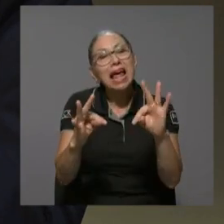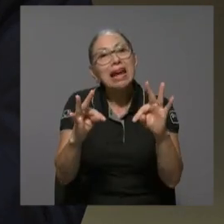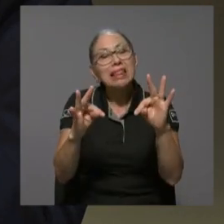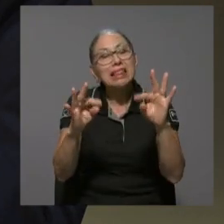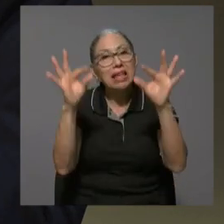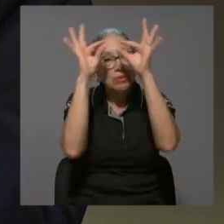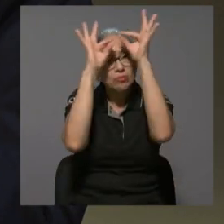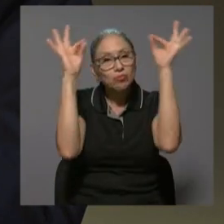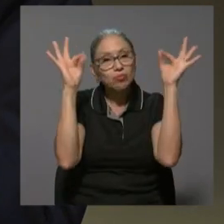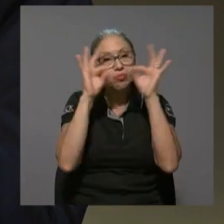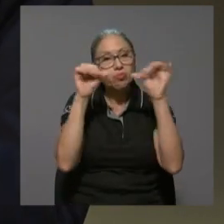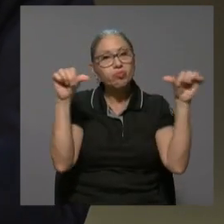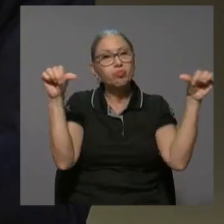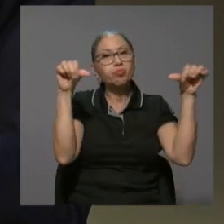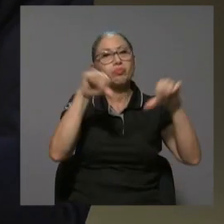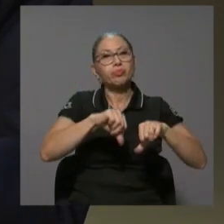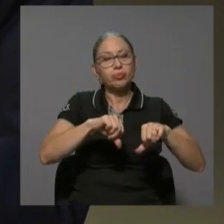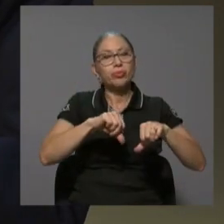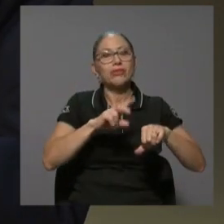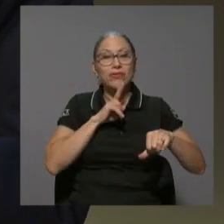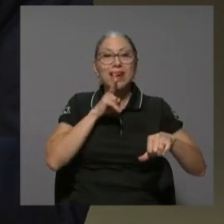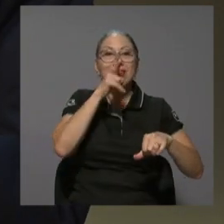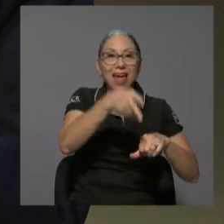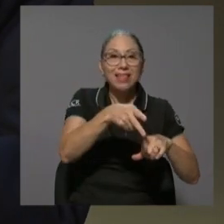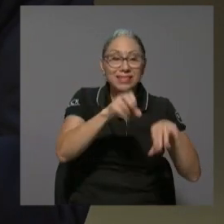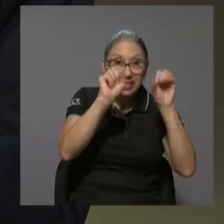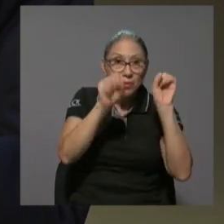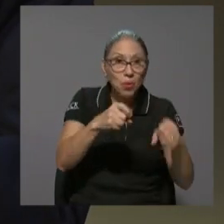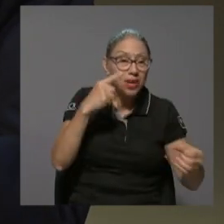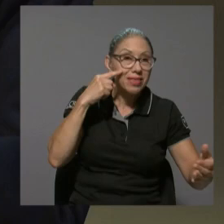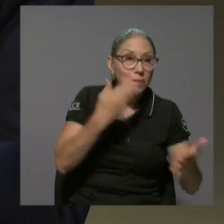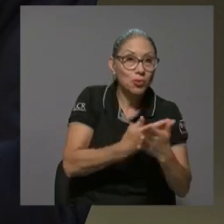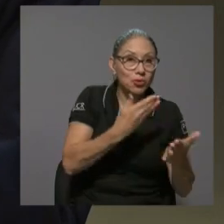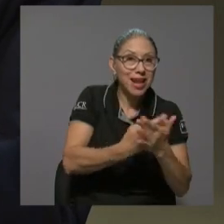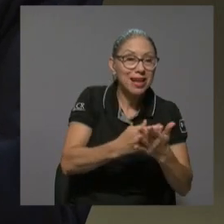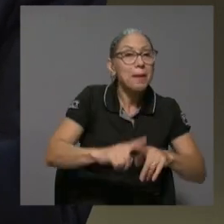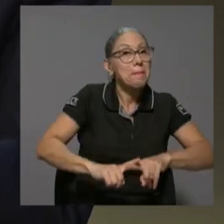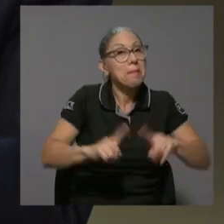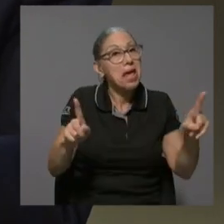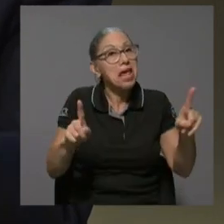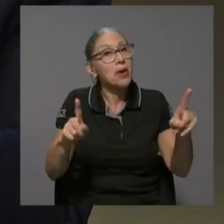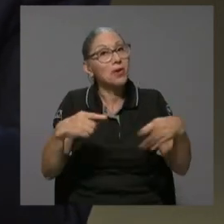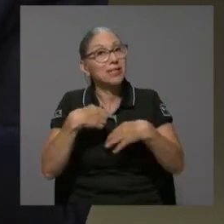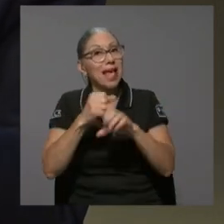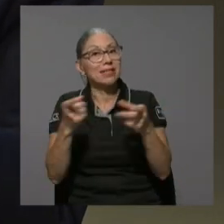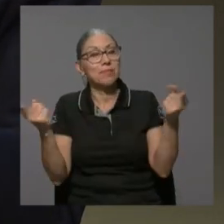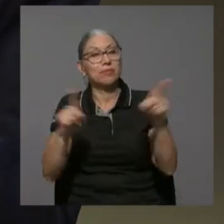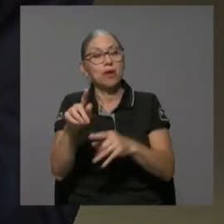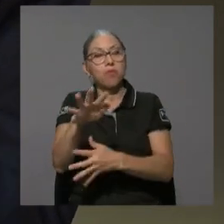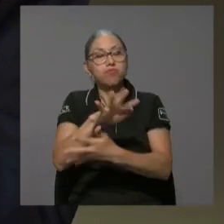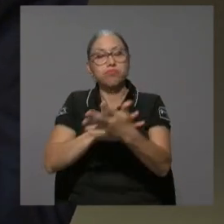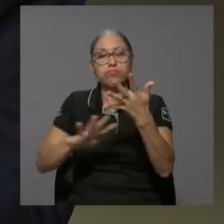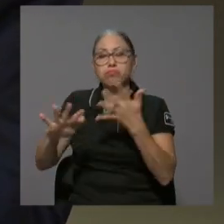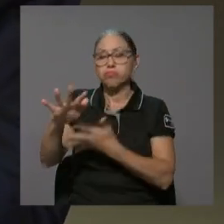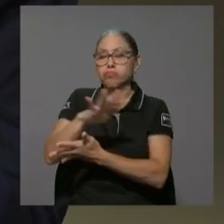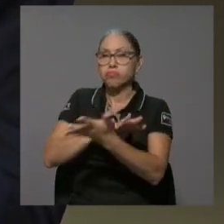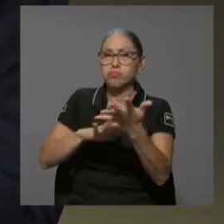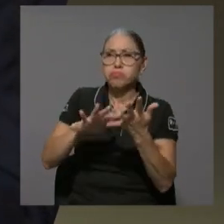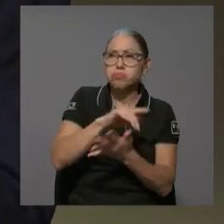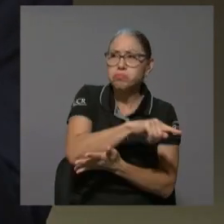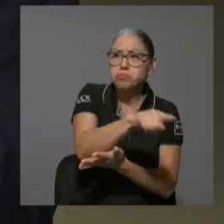demostrar empíricamente, pero que al crear confusión en torno a ellas se crea entonces una gran